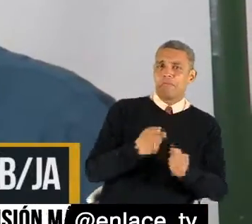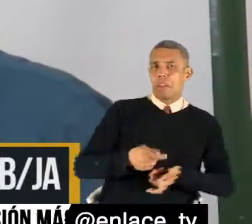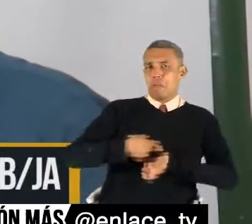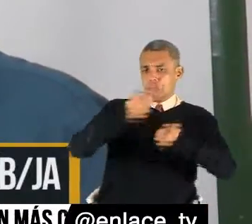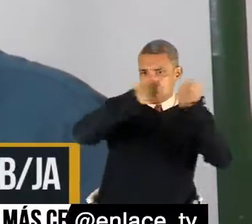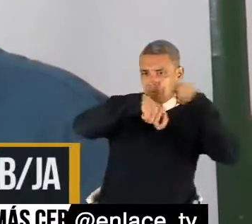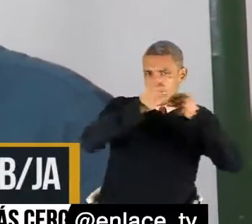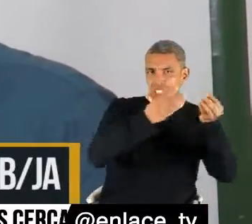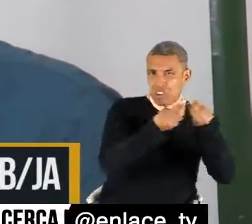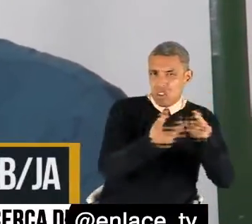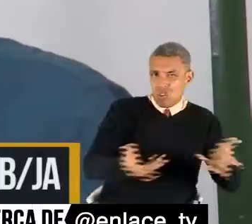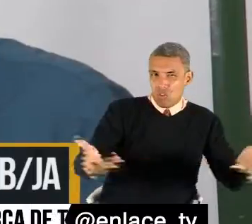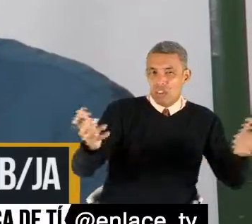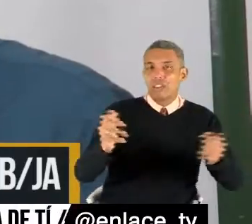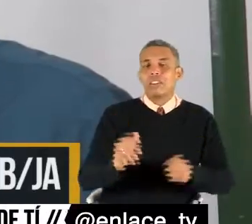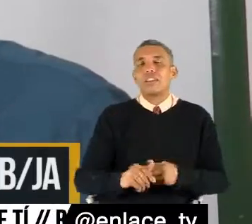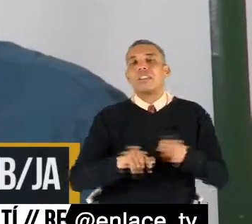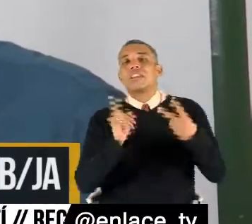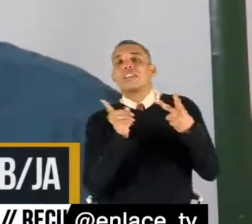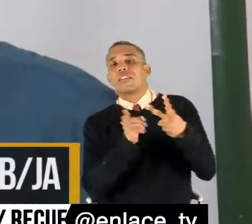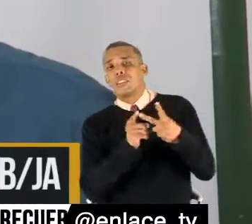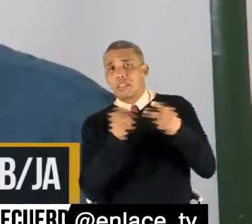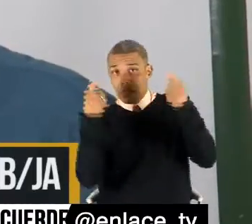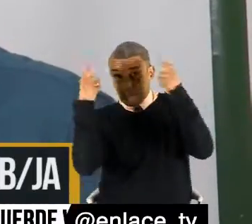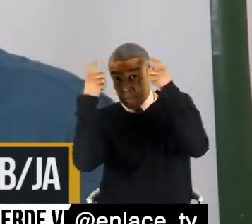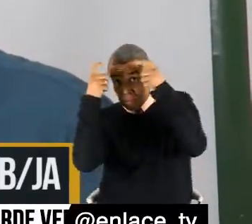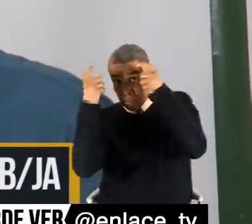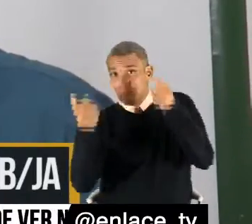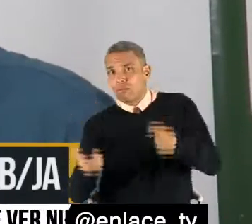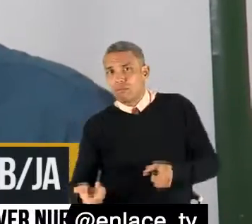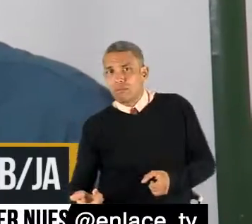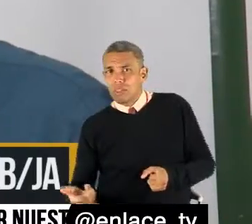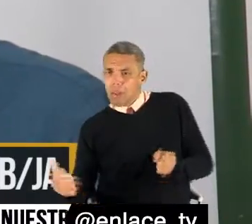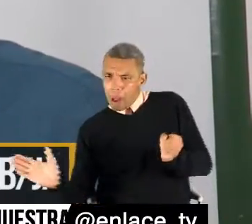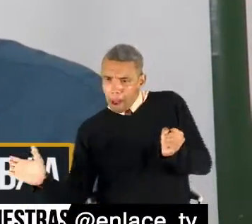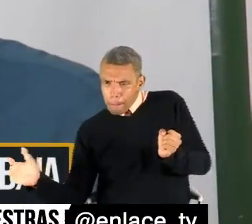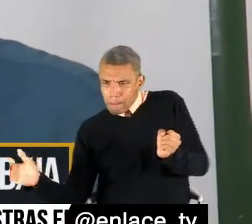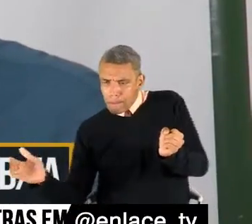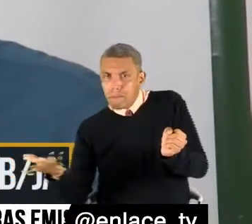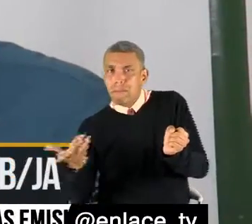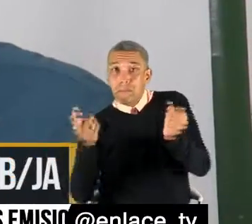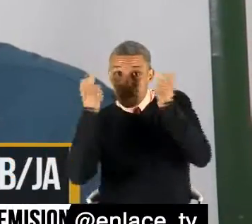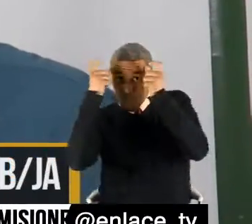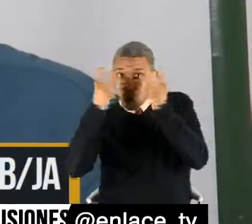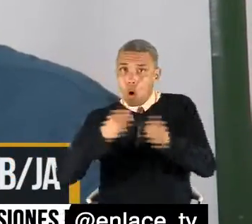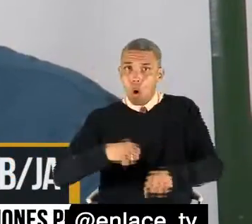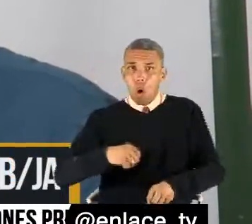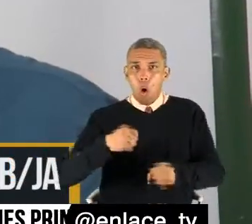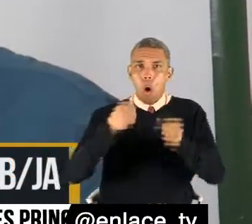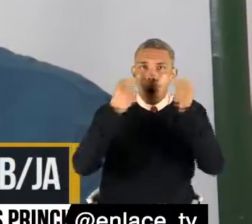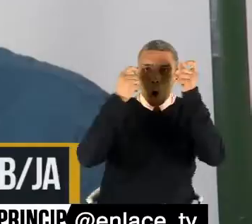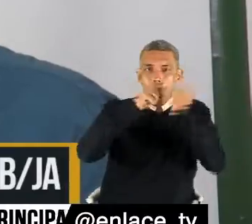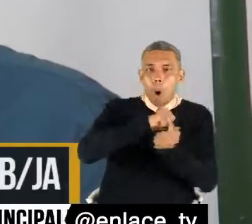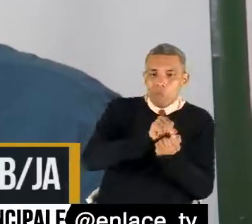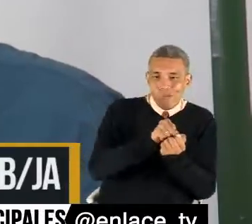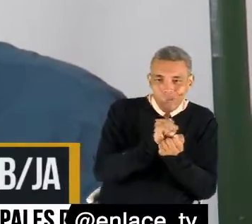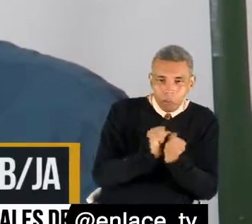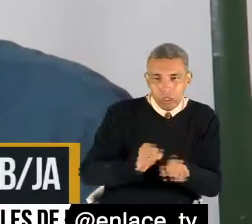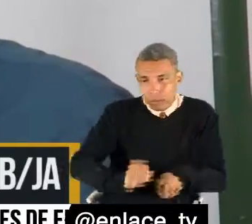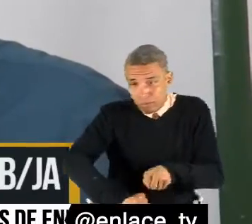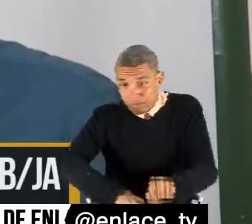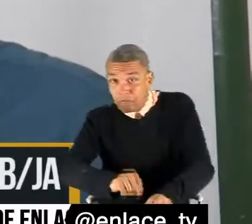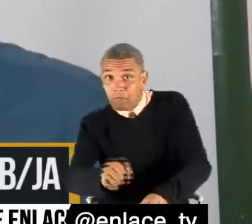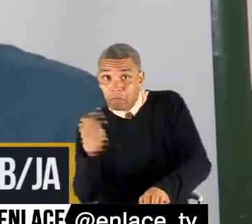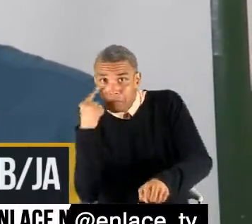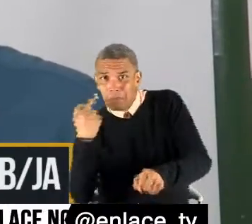y exposición ganadera, que hace 2 años no se estaba presentando este tipo de